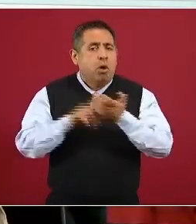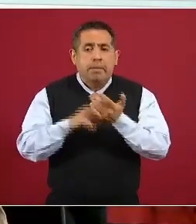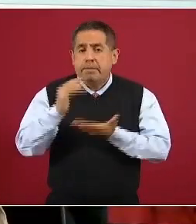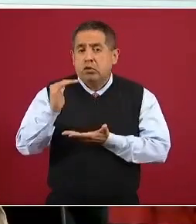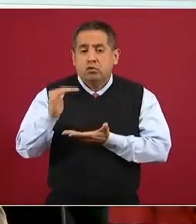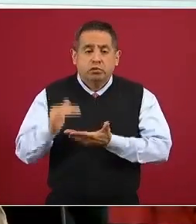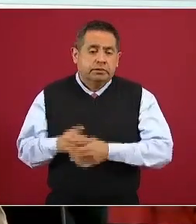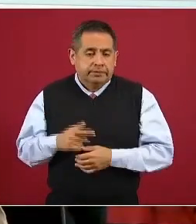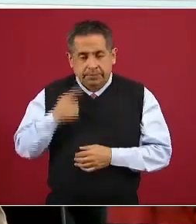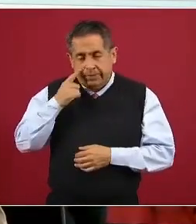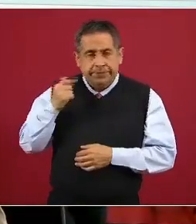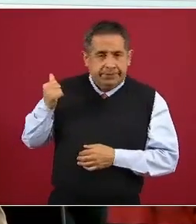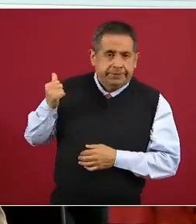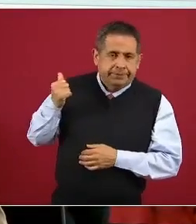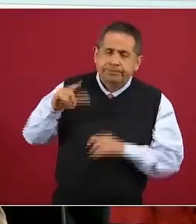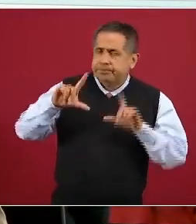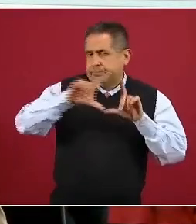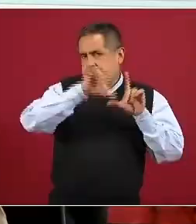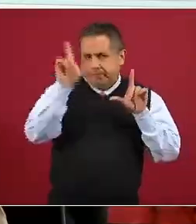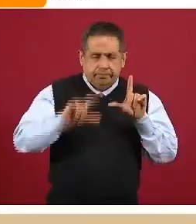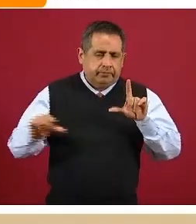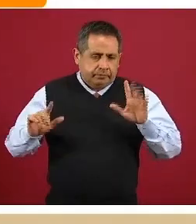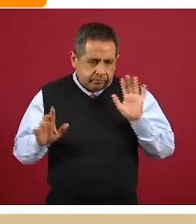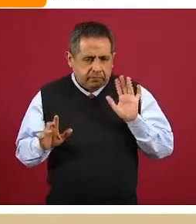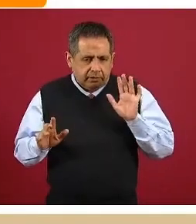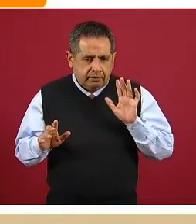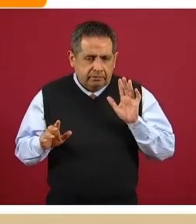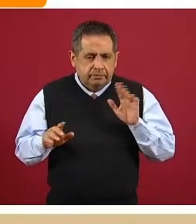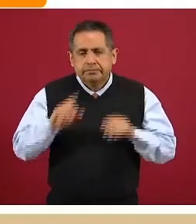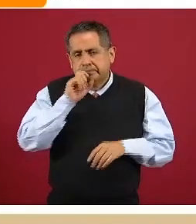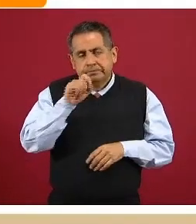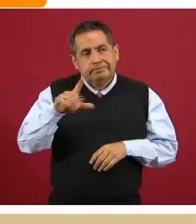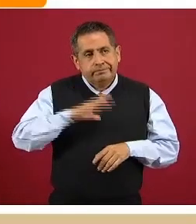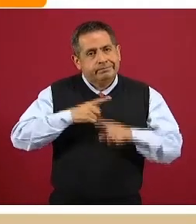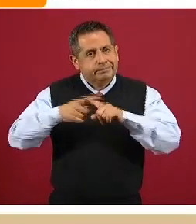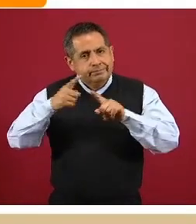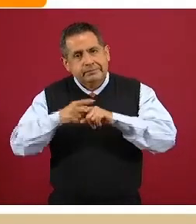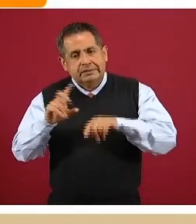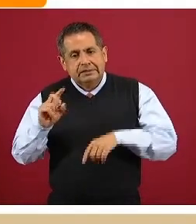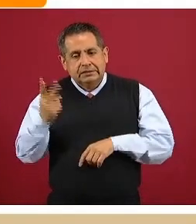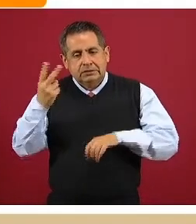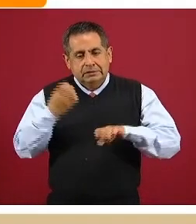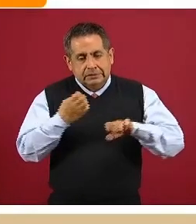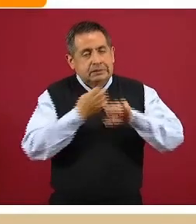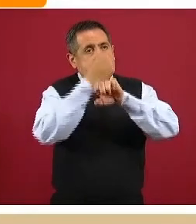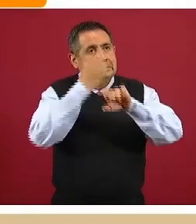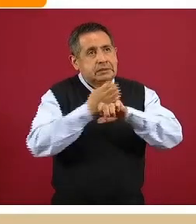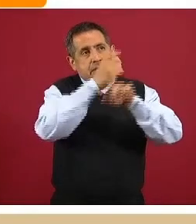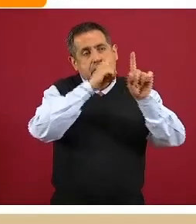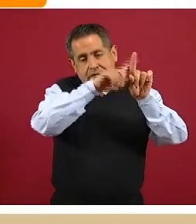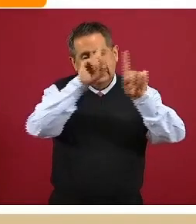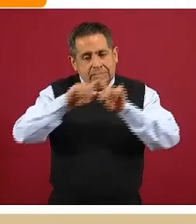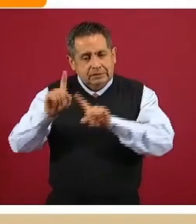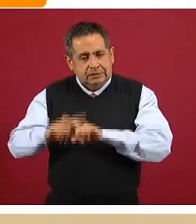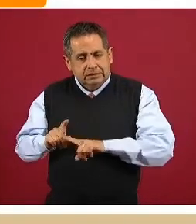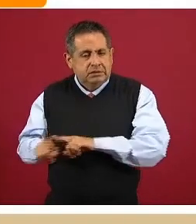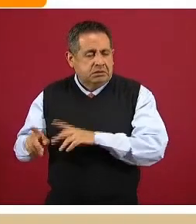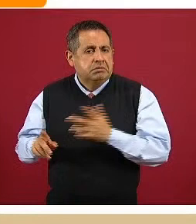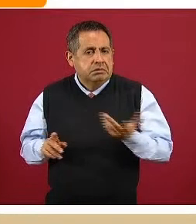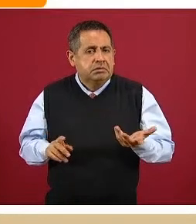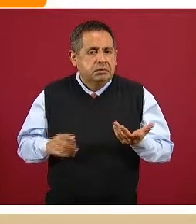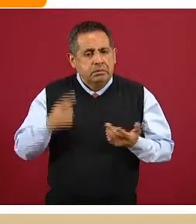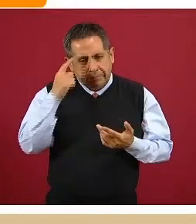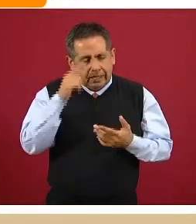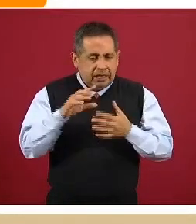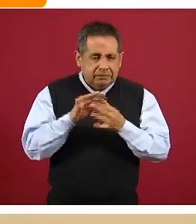Aquí estamos viendo lógicamente el nacional, tenemos también las 32 porcentajes de positividad en las entidades federativas para en